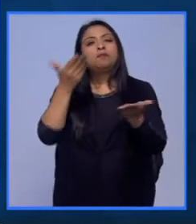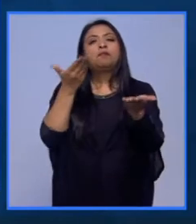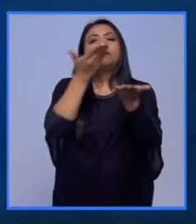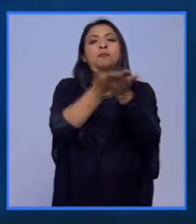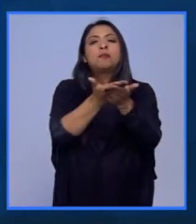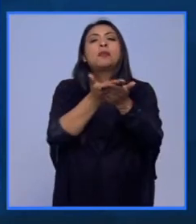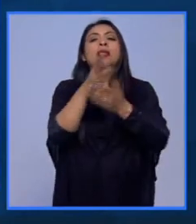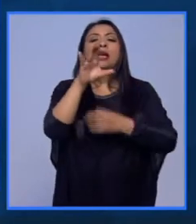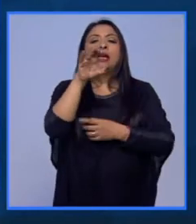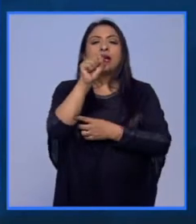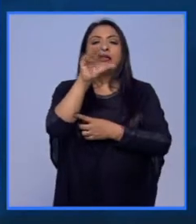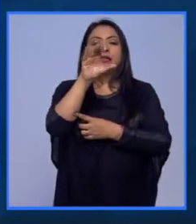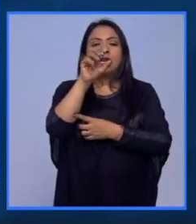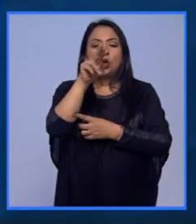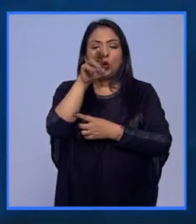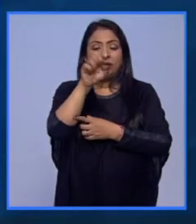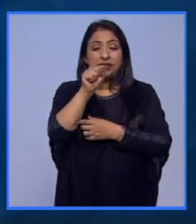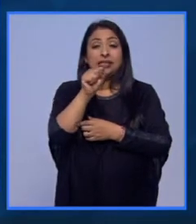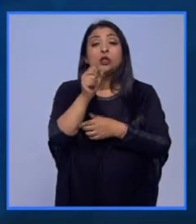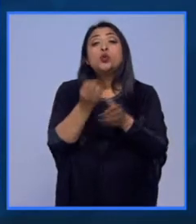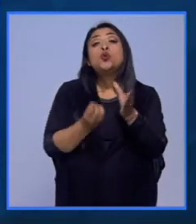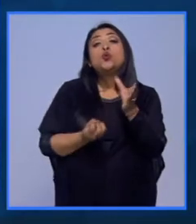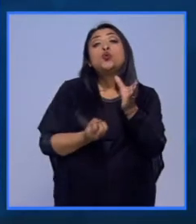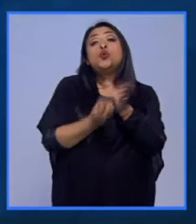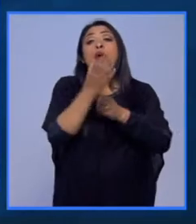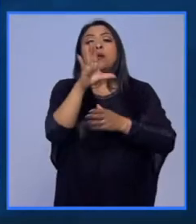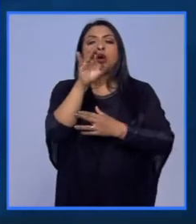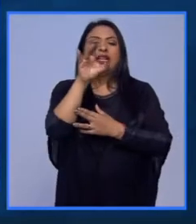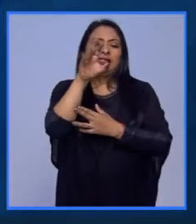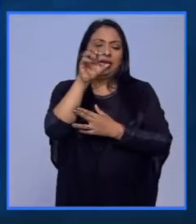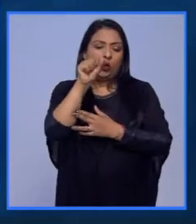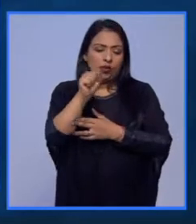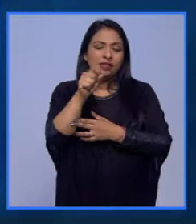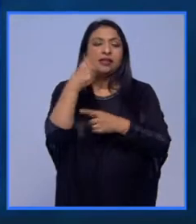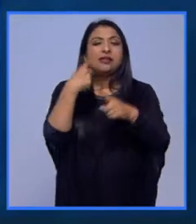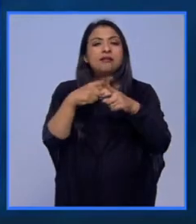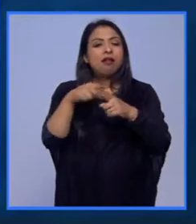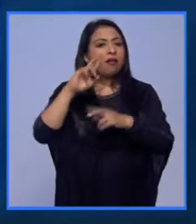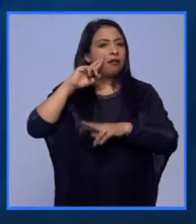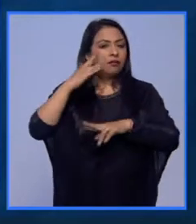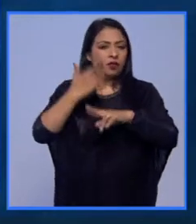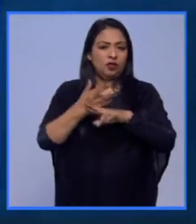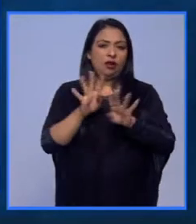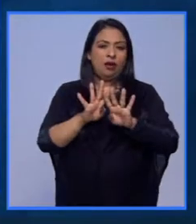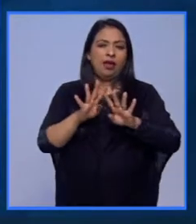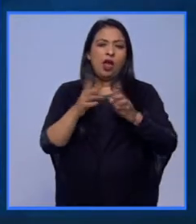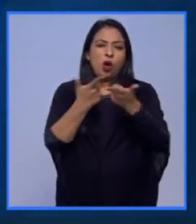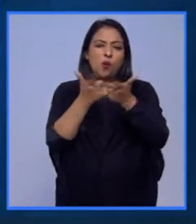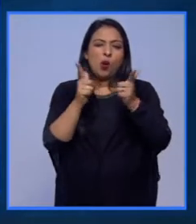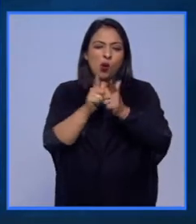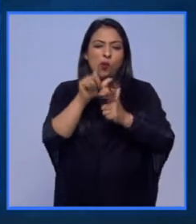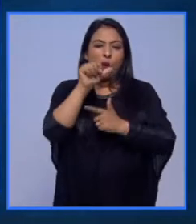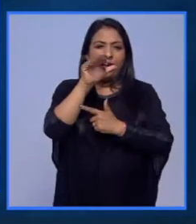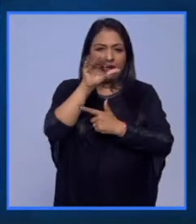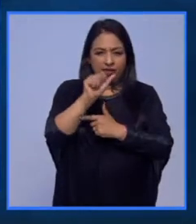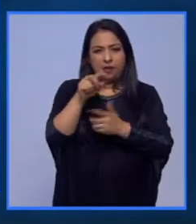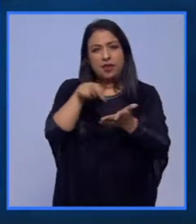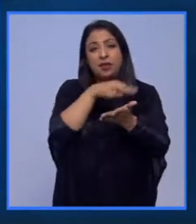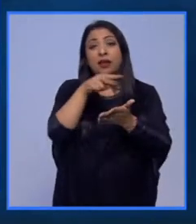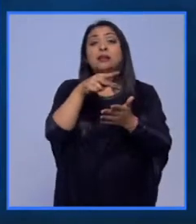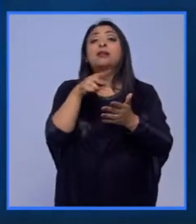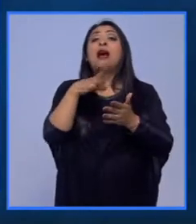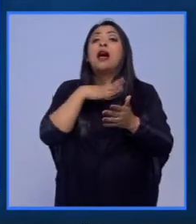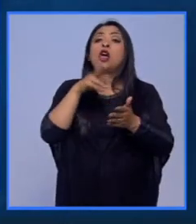de un Cascanueces, pero este es un neo Cascanueces, a cargo de la Academia de la Danza Mexicana, que reinterpreta con la música de